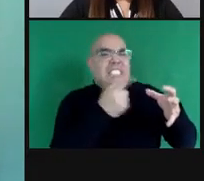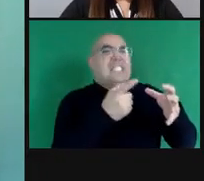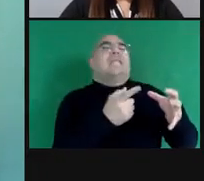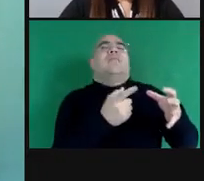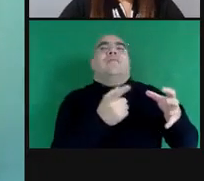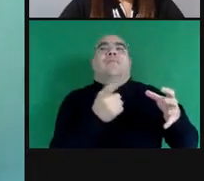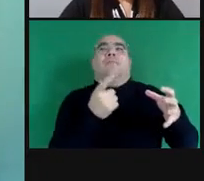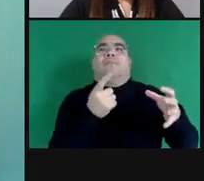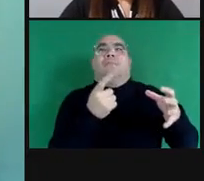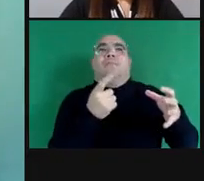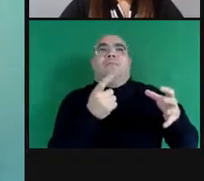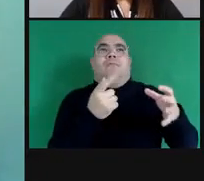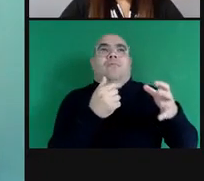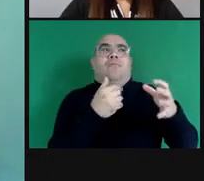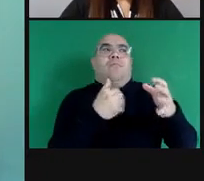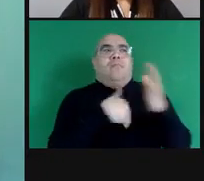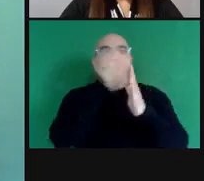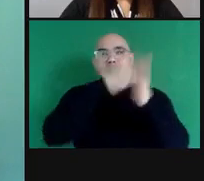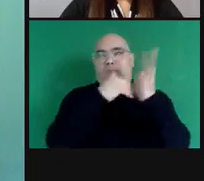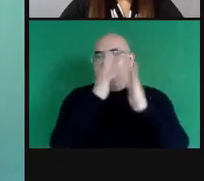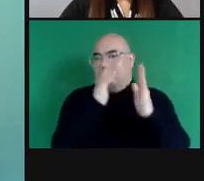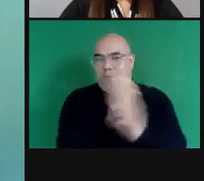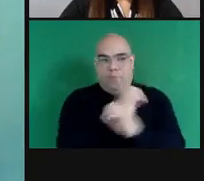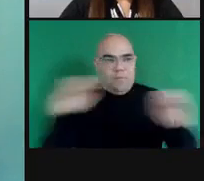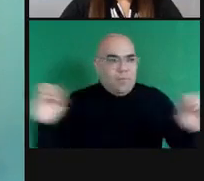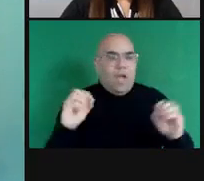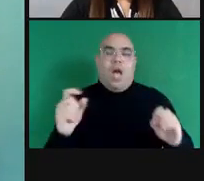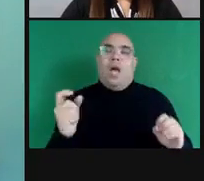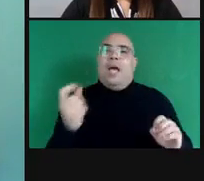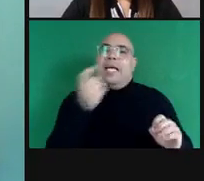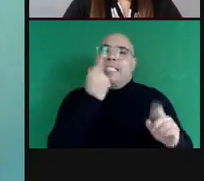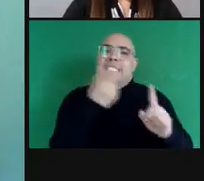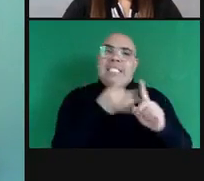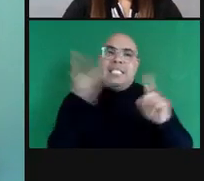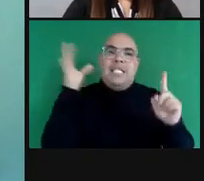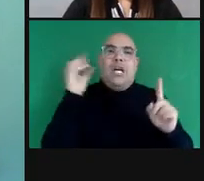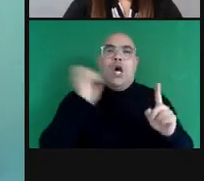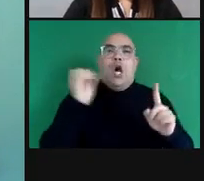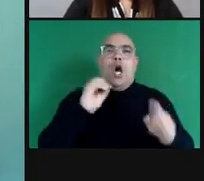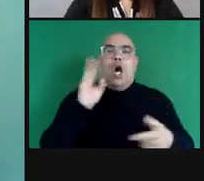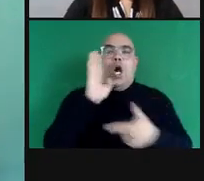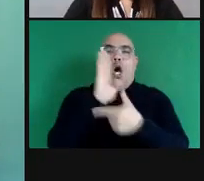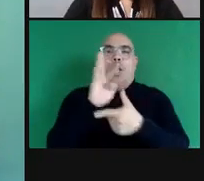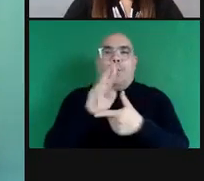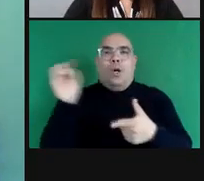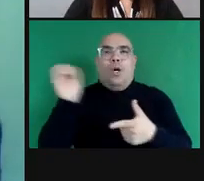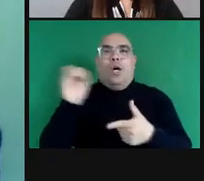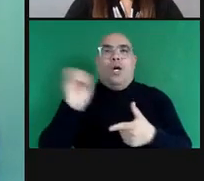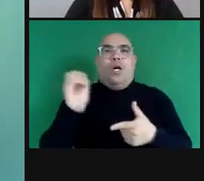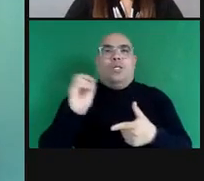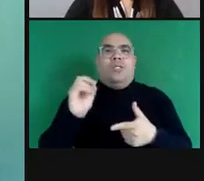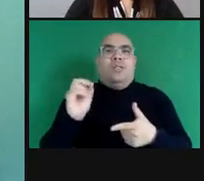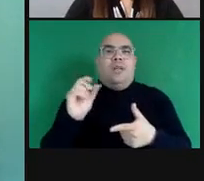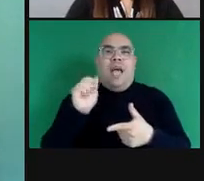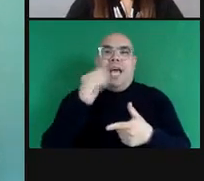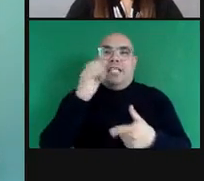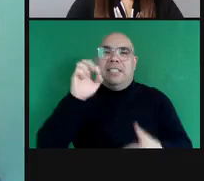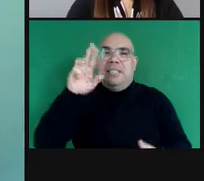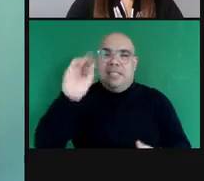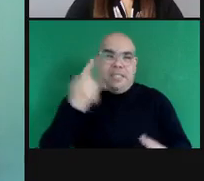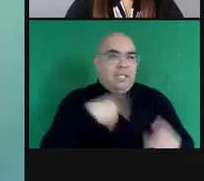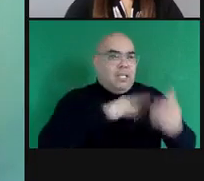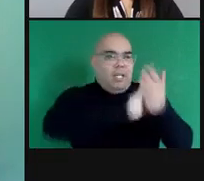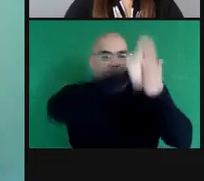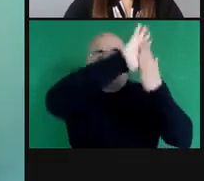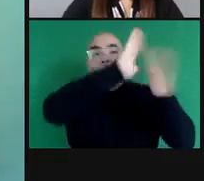superficies de pintura, pues también pueden servir para ese propósito. Ya en paredes muy porosas,